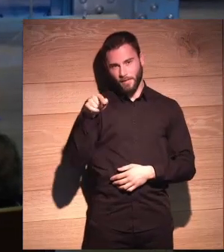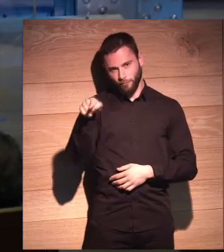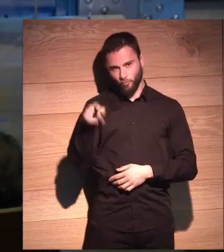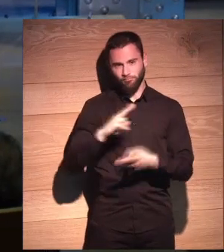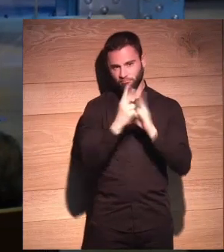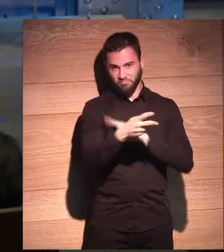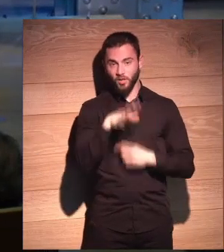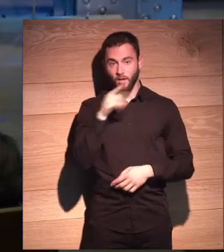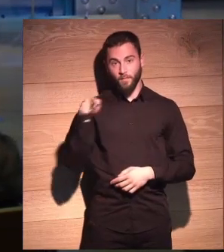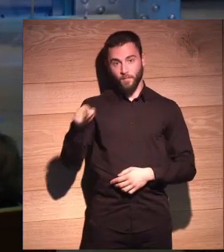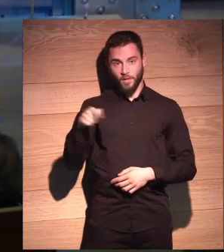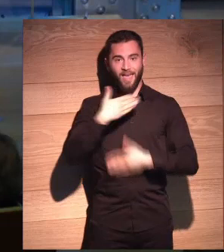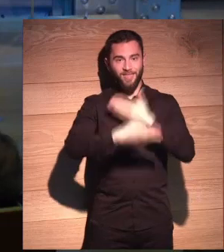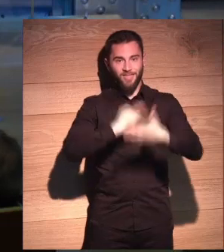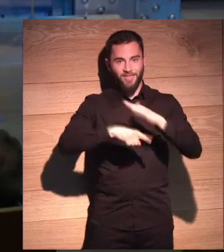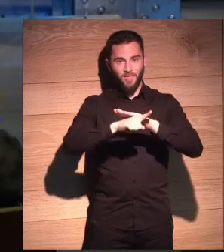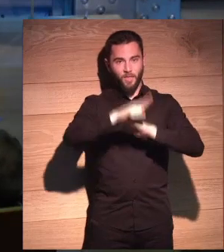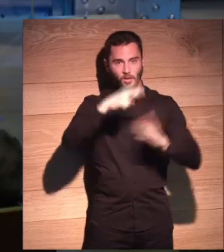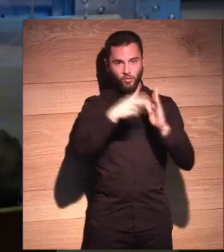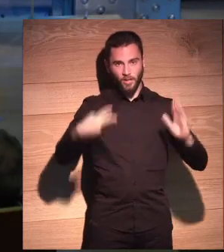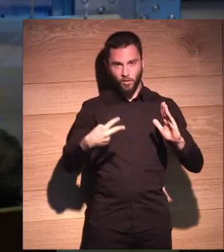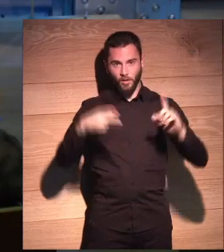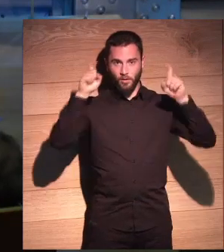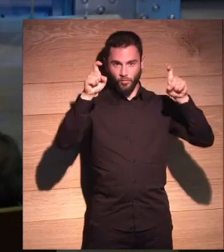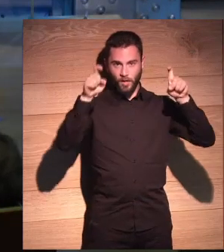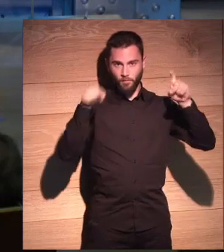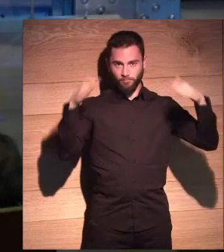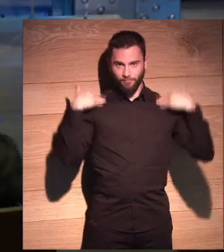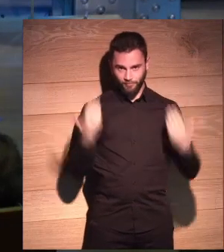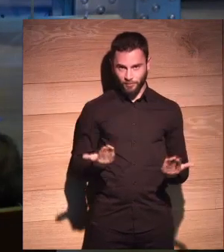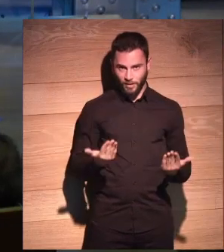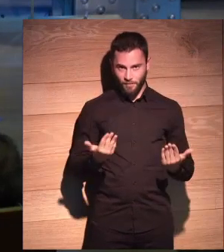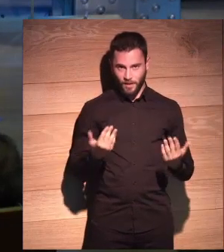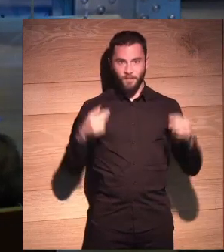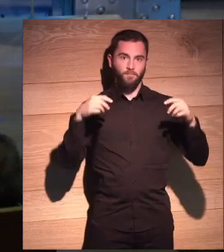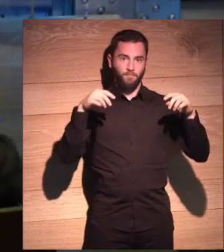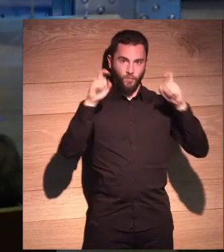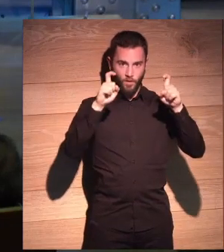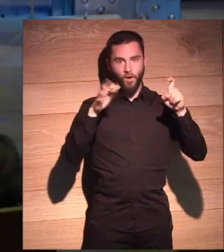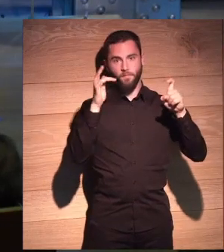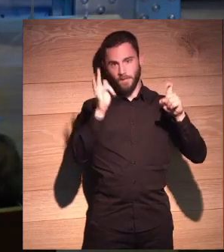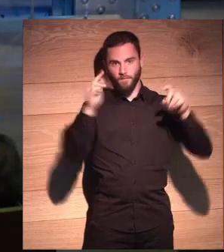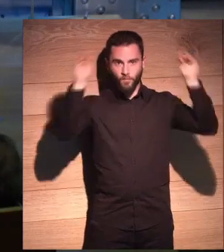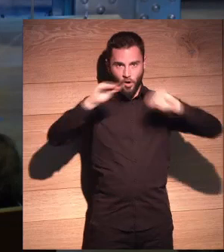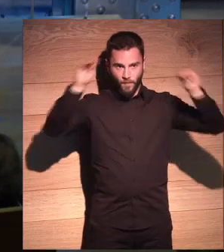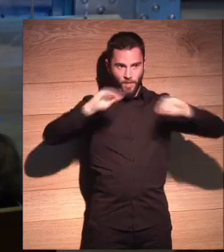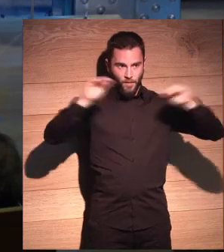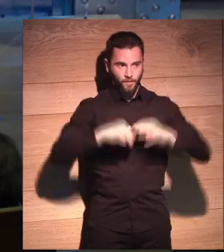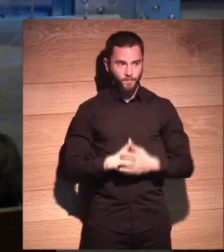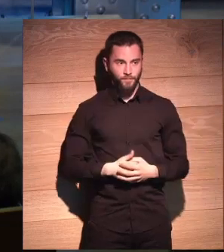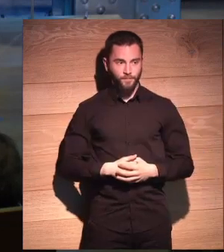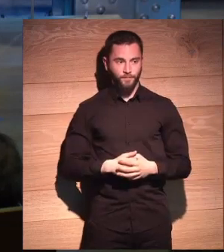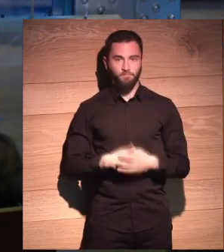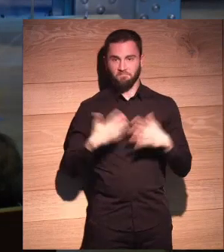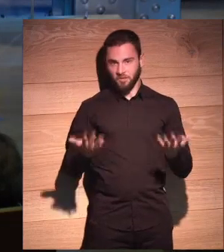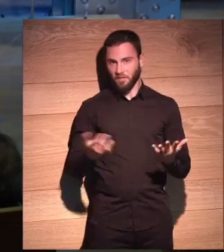la vertiente de desarrollos tecnológicos para la educación, para la formación. Bueno, no estoy científica,